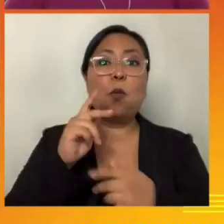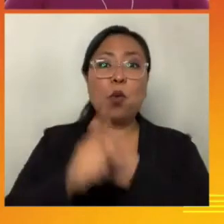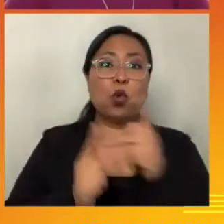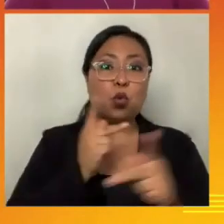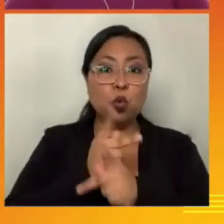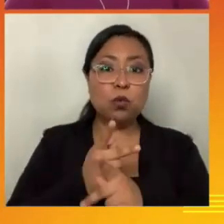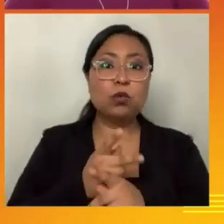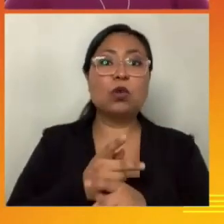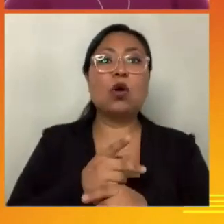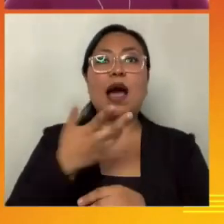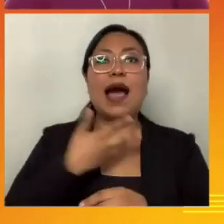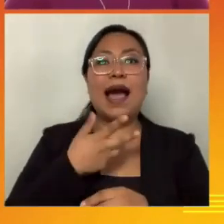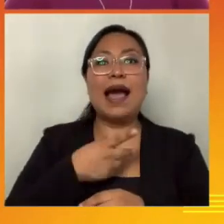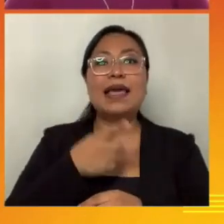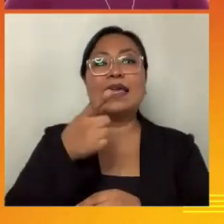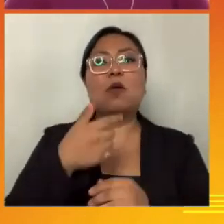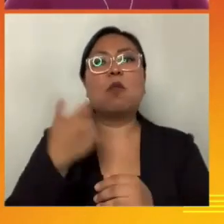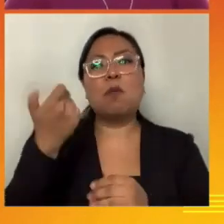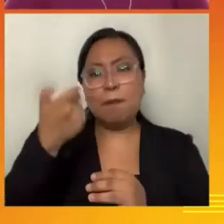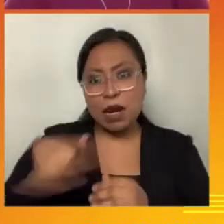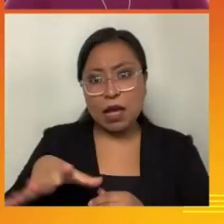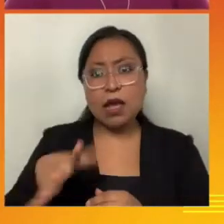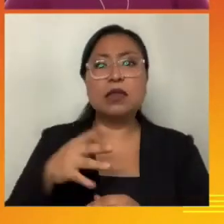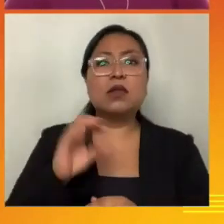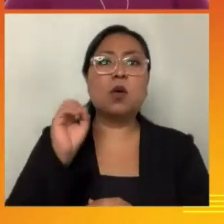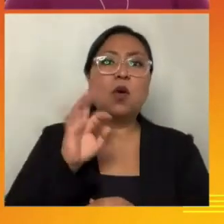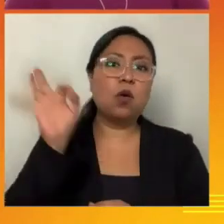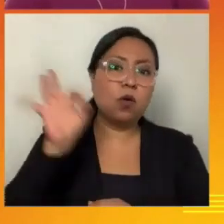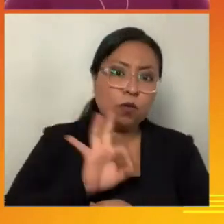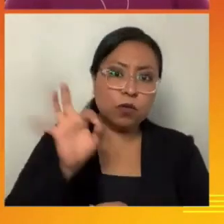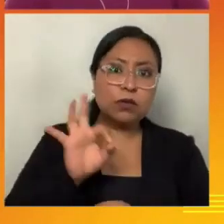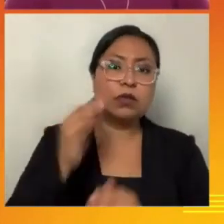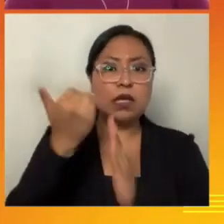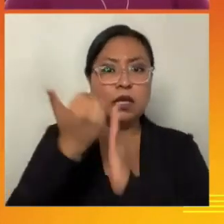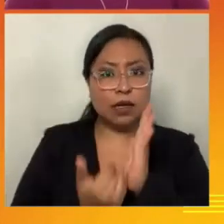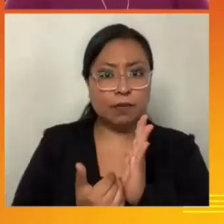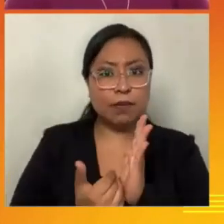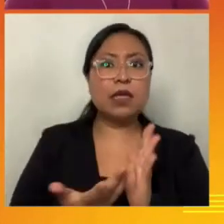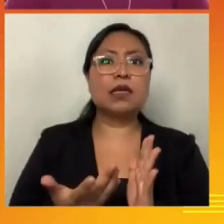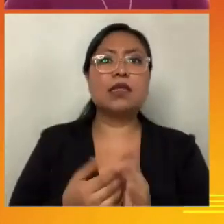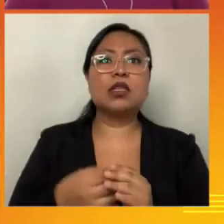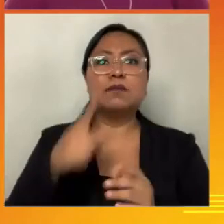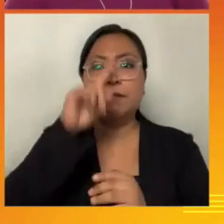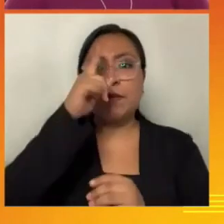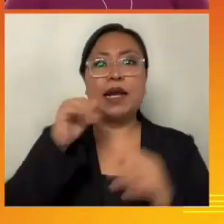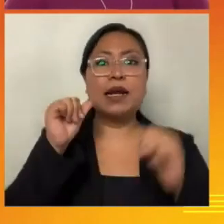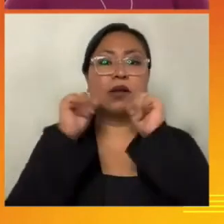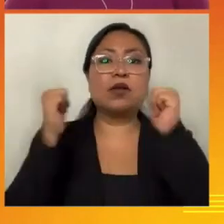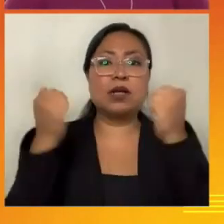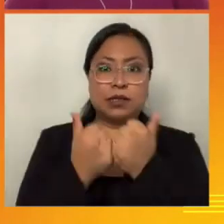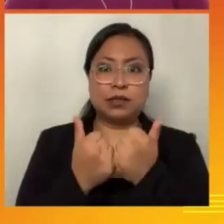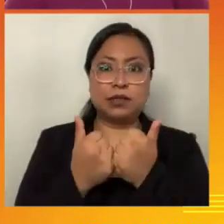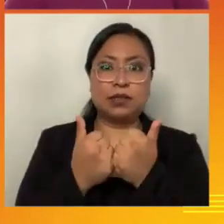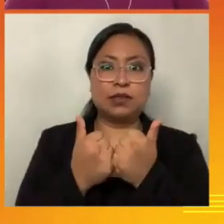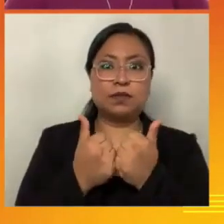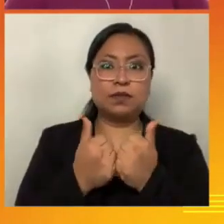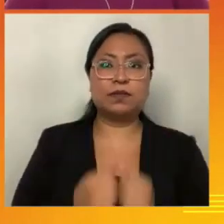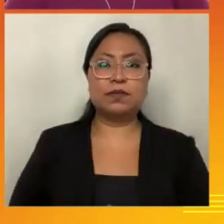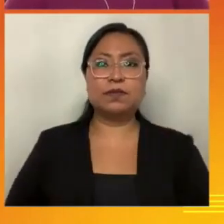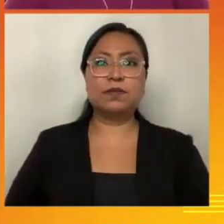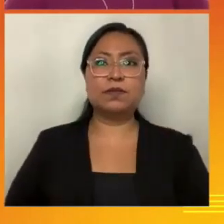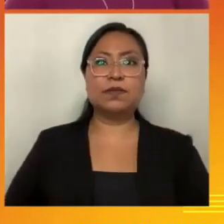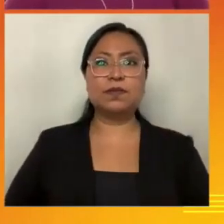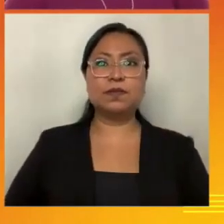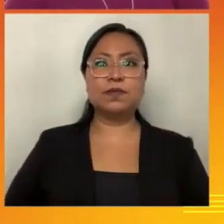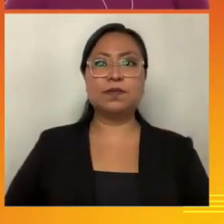en descuento, gratuito o con algún tipo de beneficio para organizaciones de la sociedad civil. No